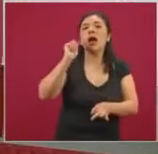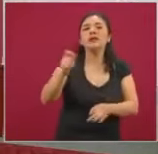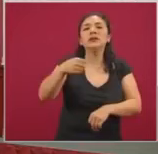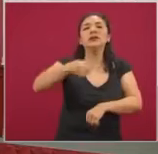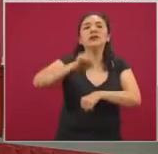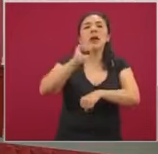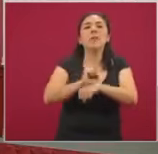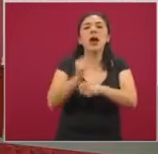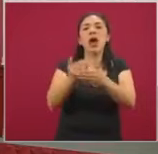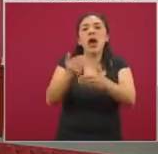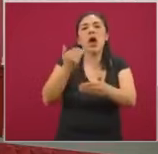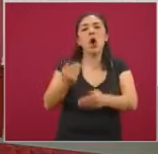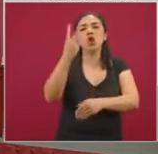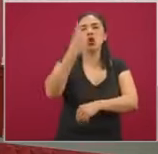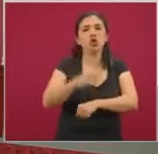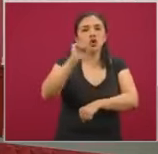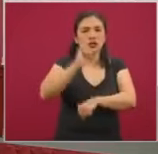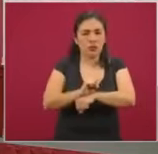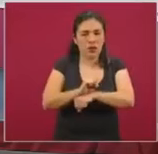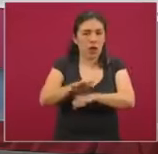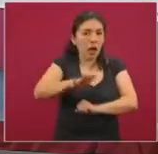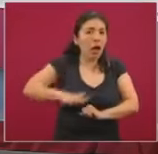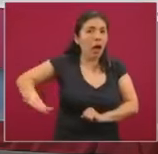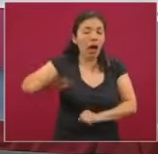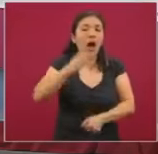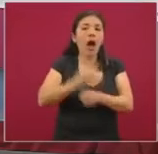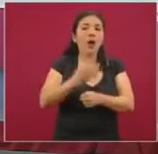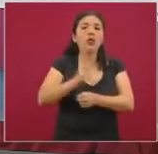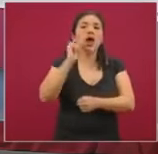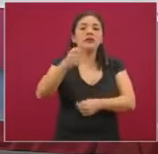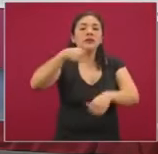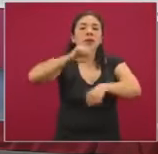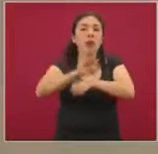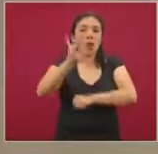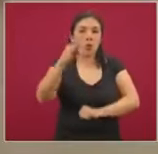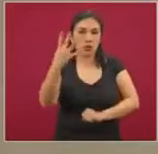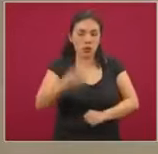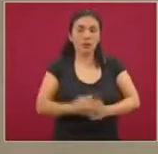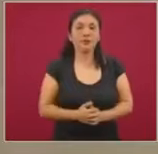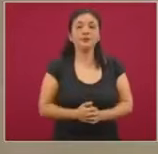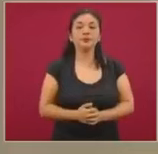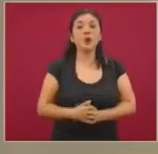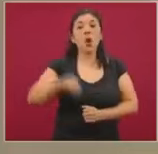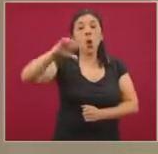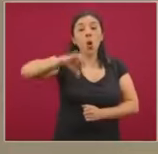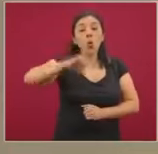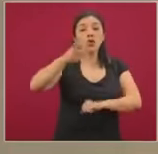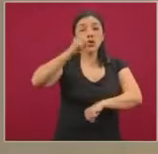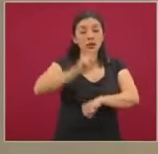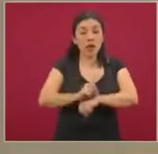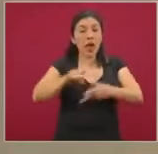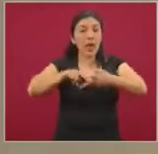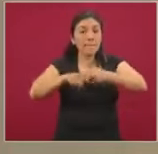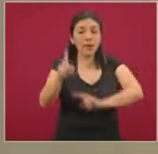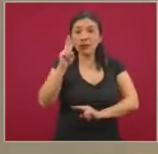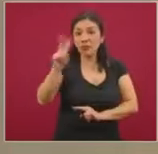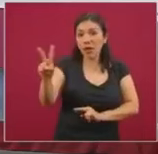esté sucediendo en la comunidad y en este caso en México. El día de hoy estamos abriendo con